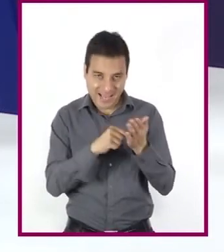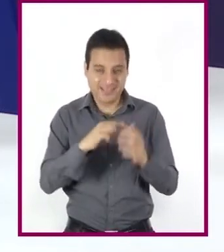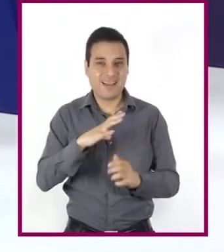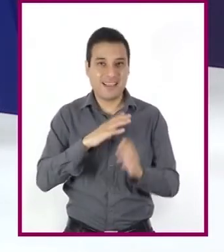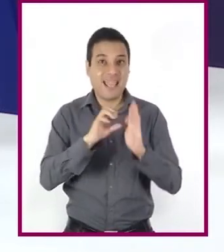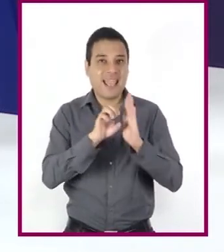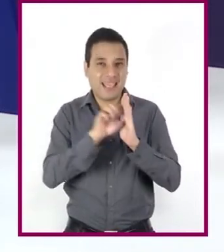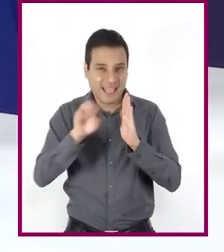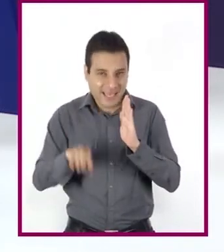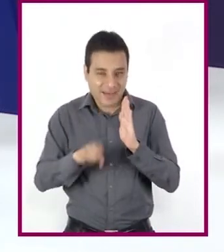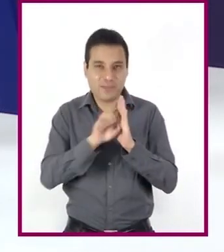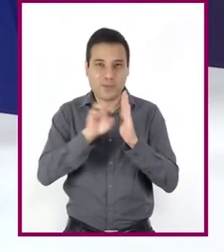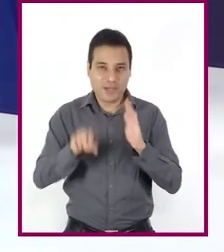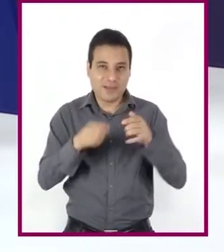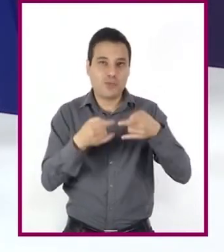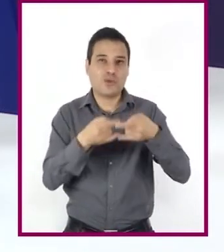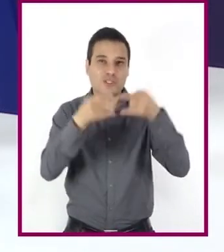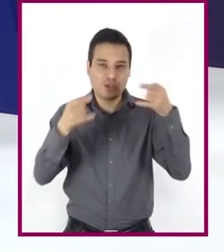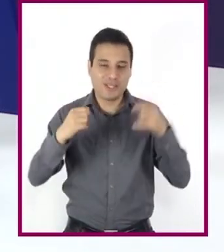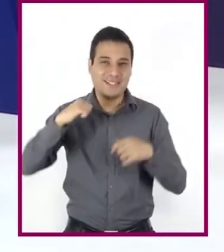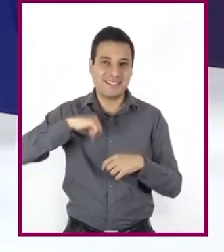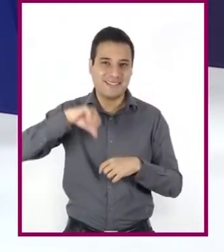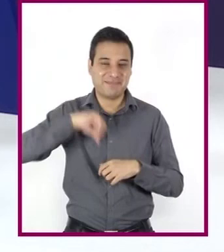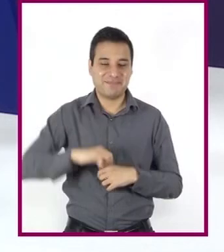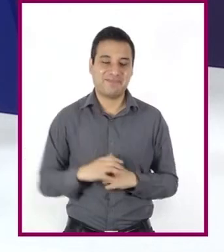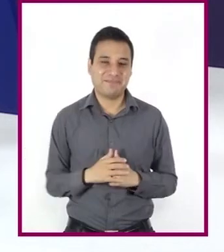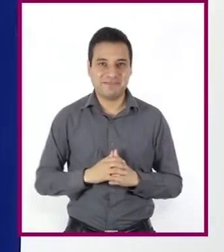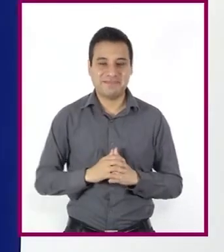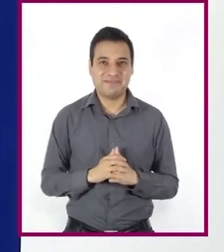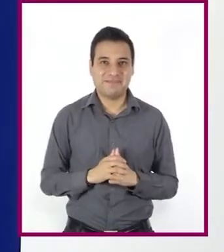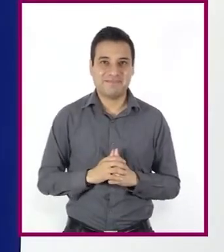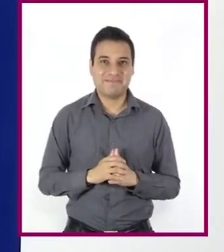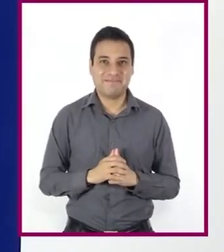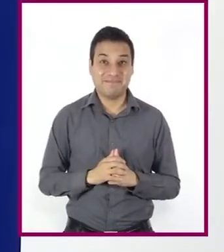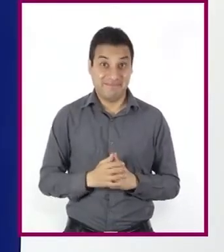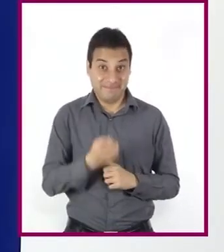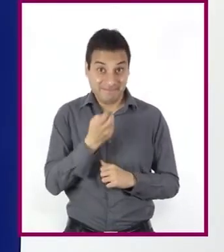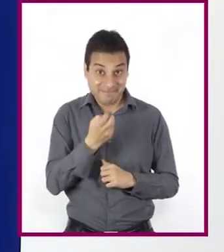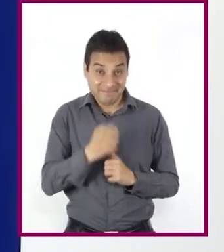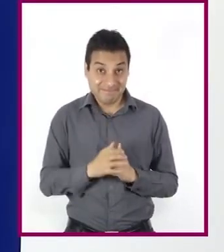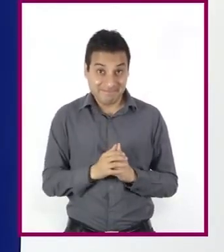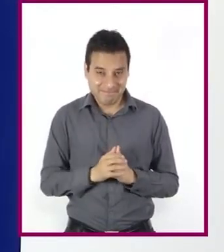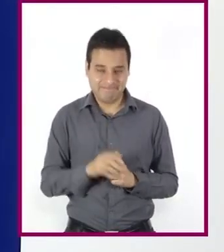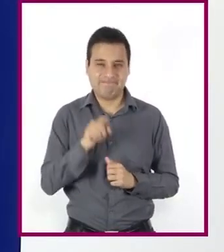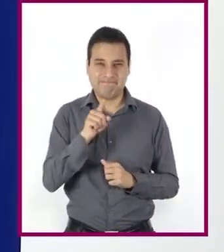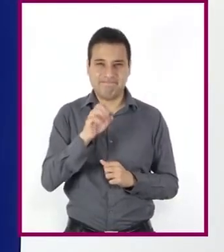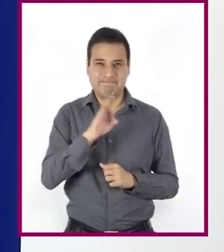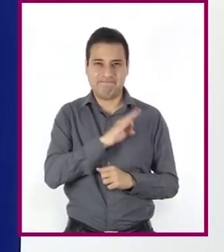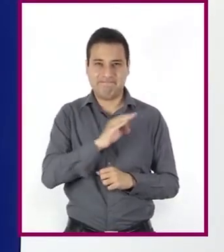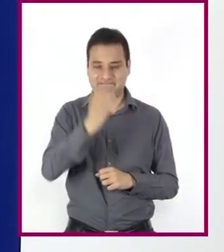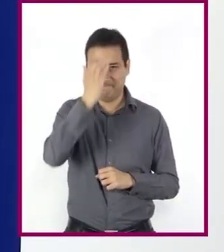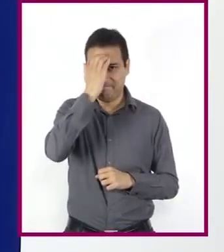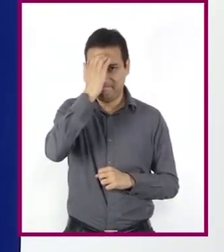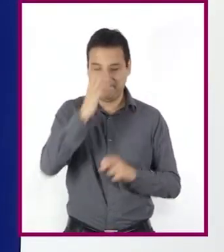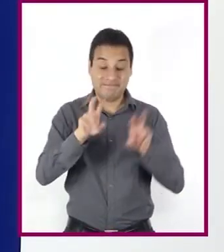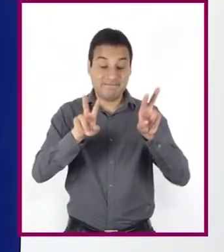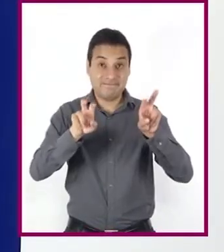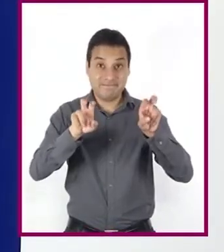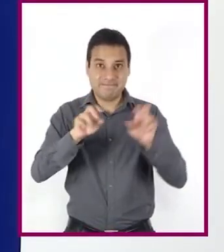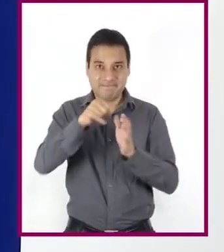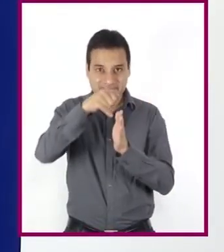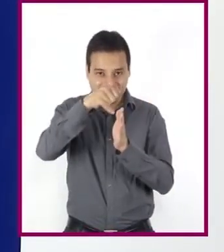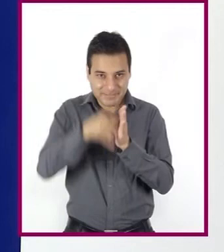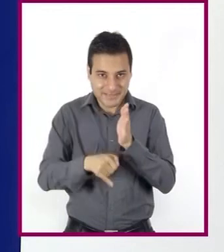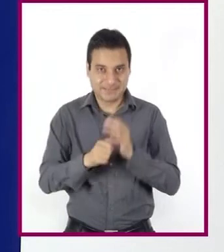de leyendas para leer, redactar y representar. Esto les permitirá ampliar y complementar lo que tratamos en esta